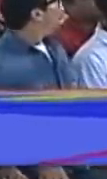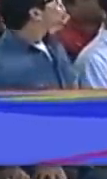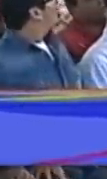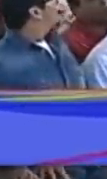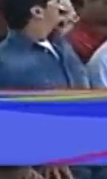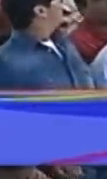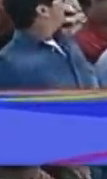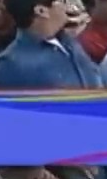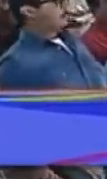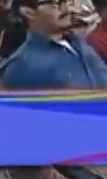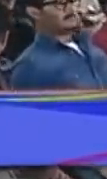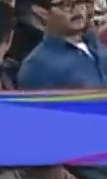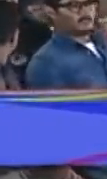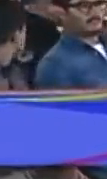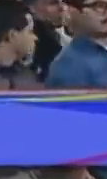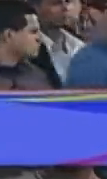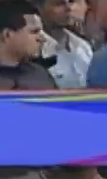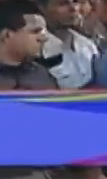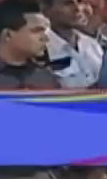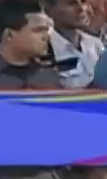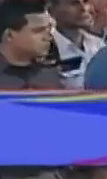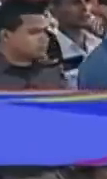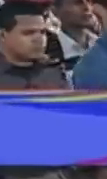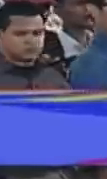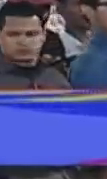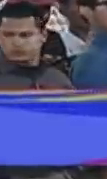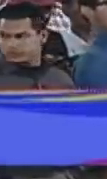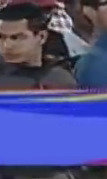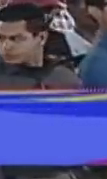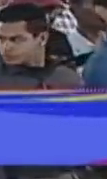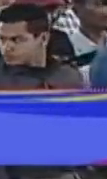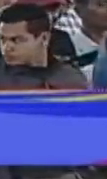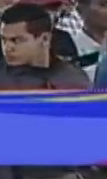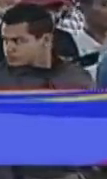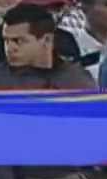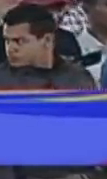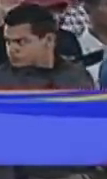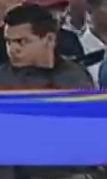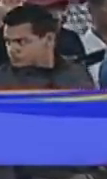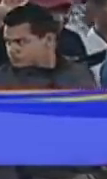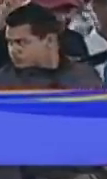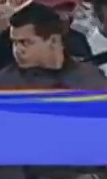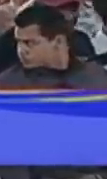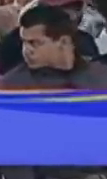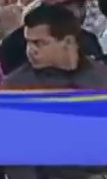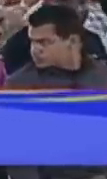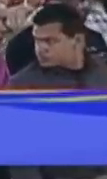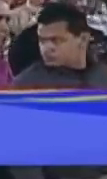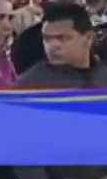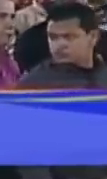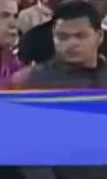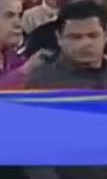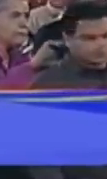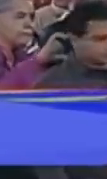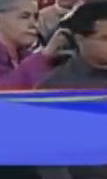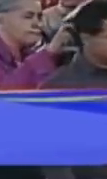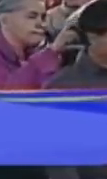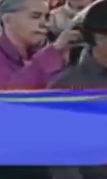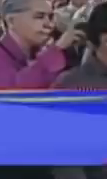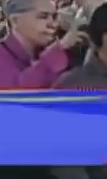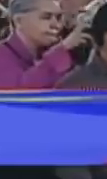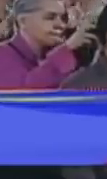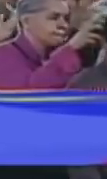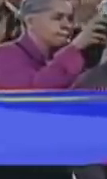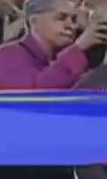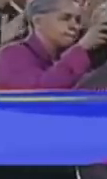papel interesante y estelar para la estabilidad y la seguridad de Venezuela, relanzada ayer desde el